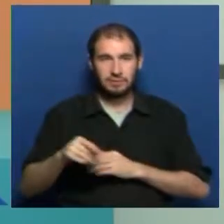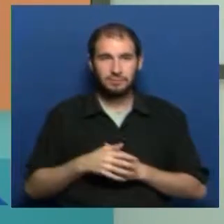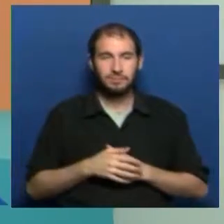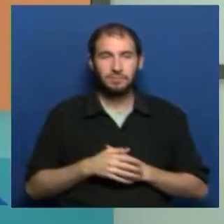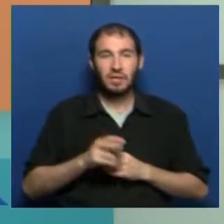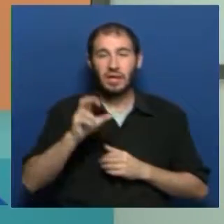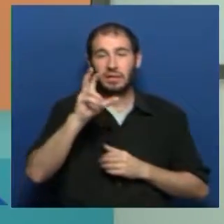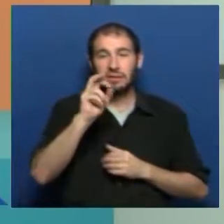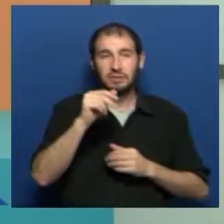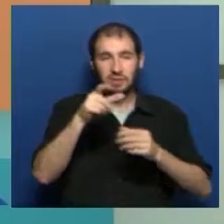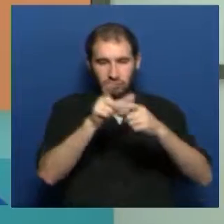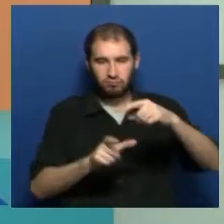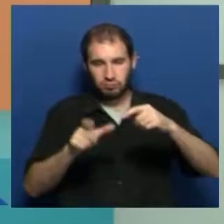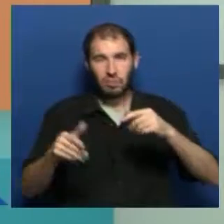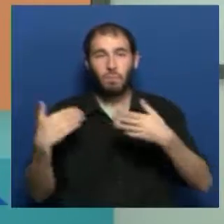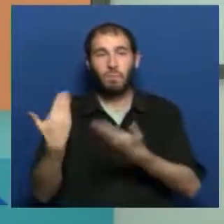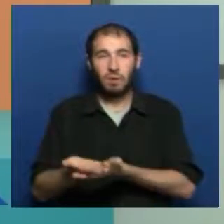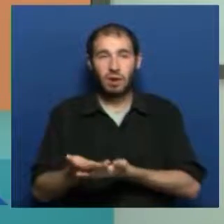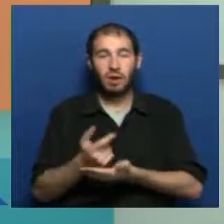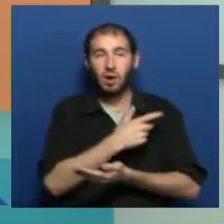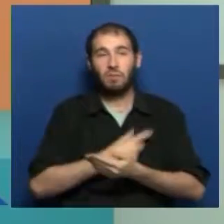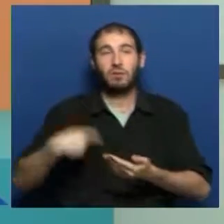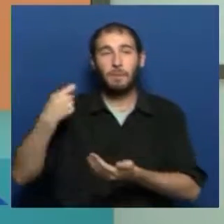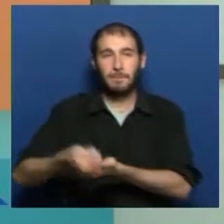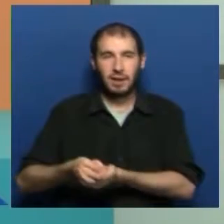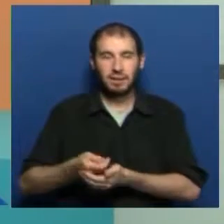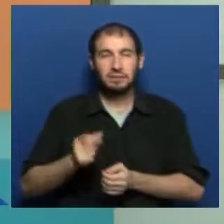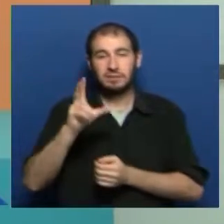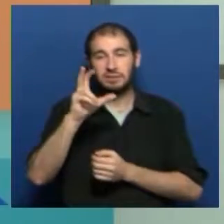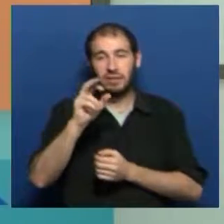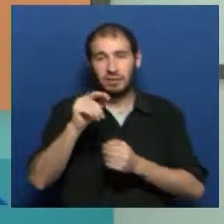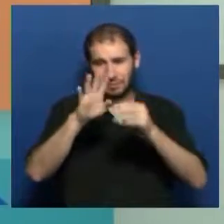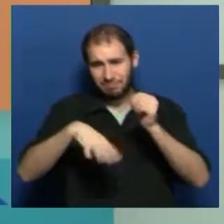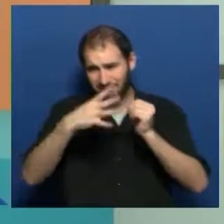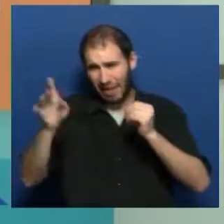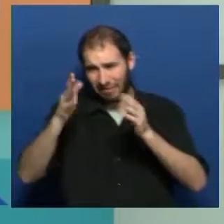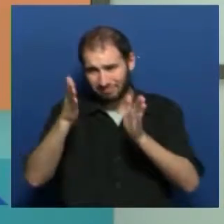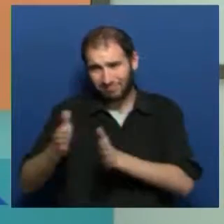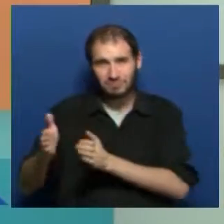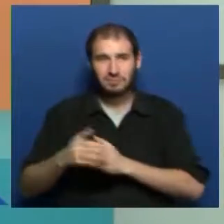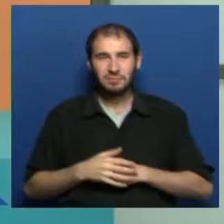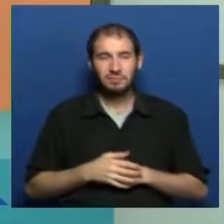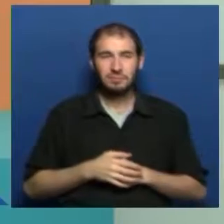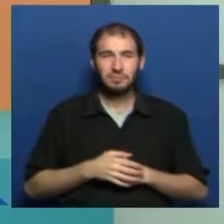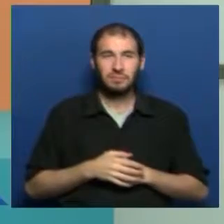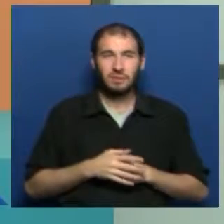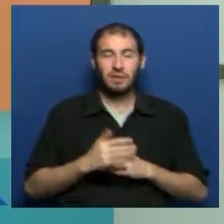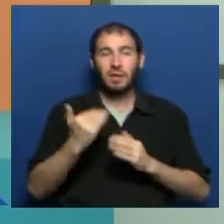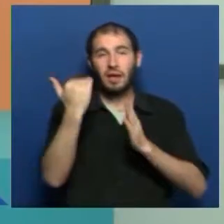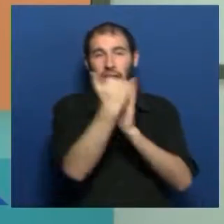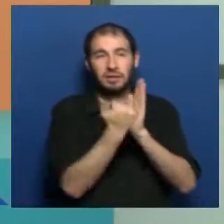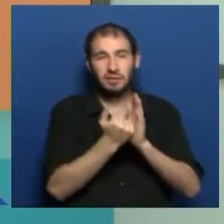Con 30 colectoras tenían que proporcionar, o el Estado debe pagar 30 padrones. Claro. Ya sea de la